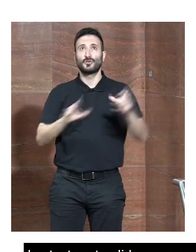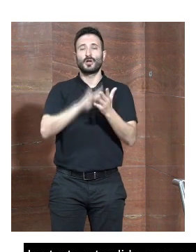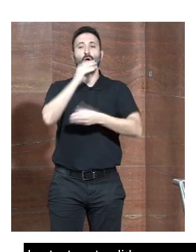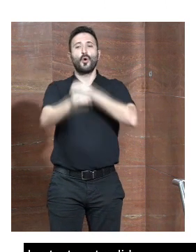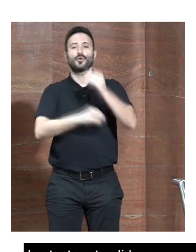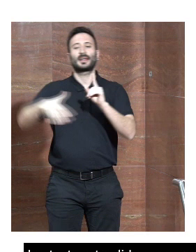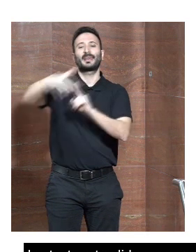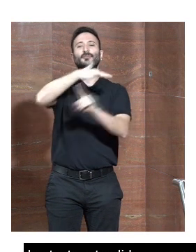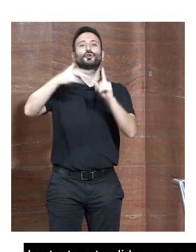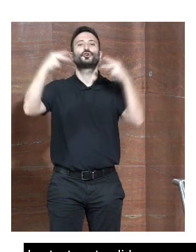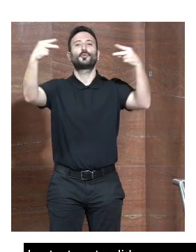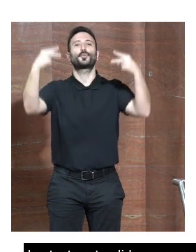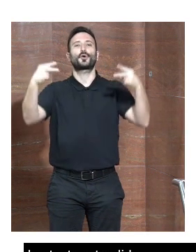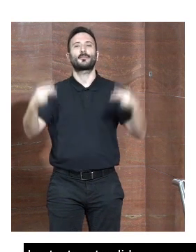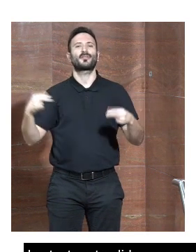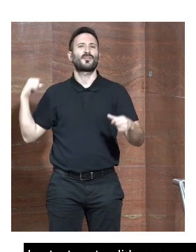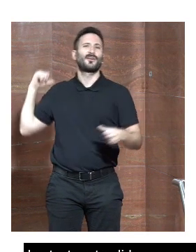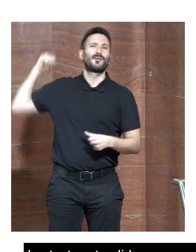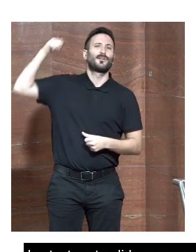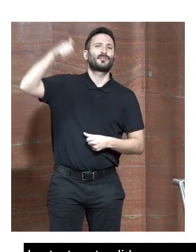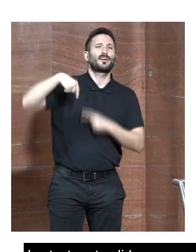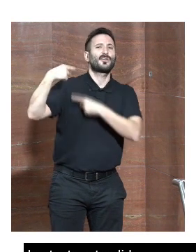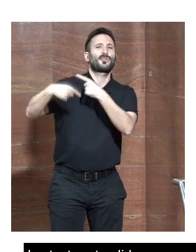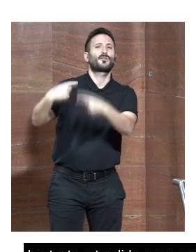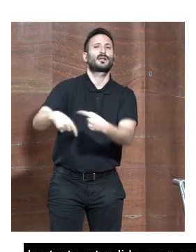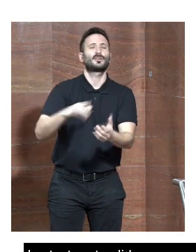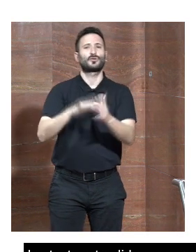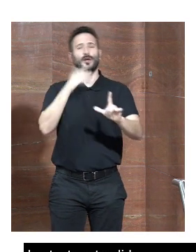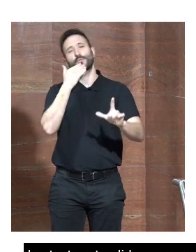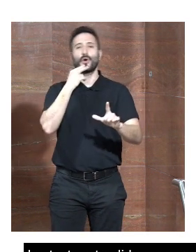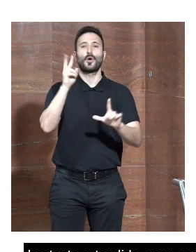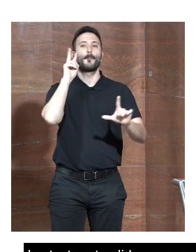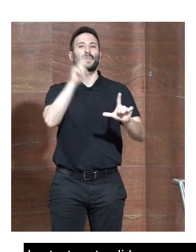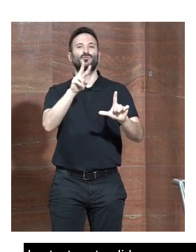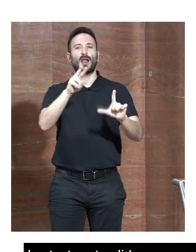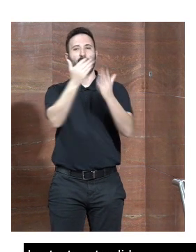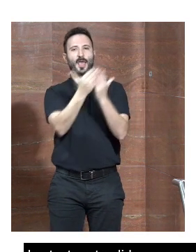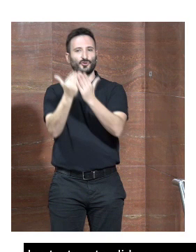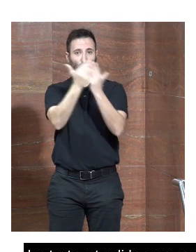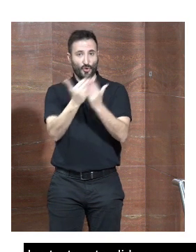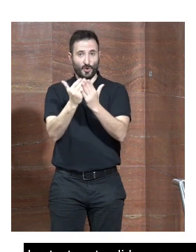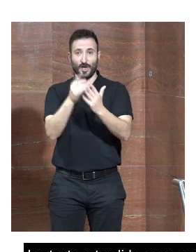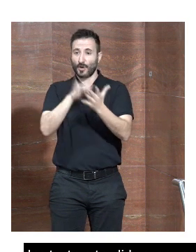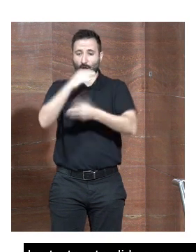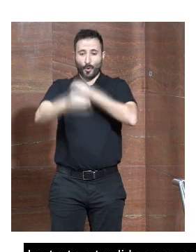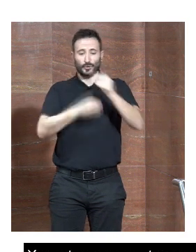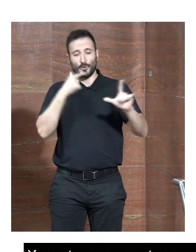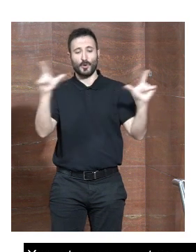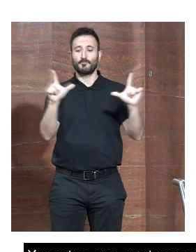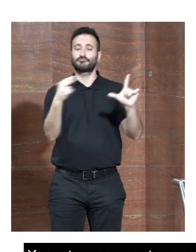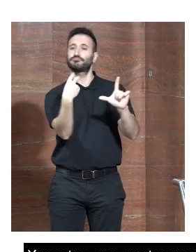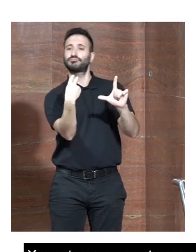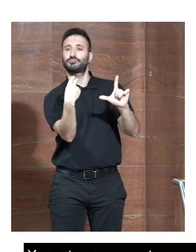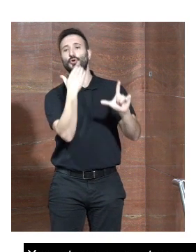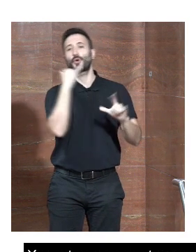entornos de programación tradicionales, entre comillas, como Visual Studio, que los utilizan con su lector de pantalla, con en este